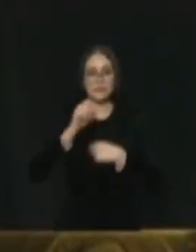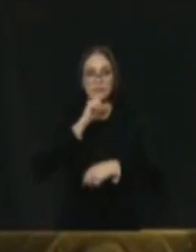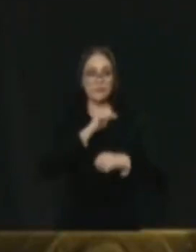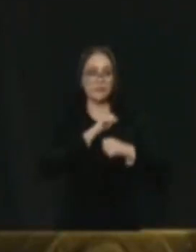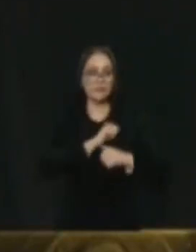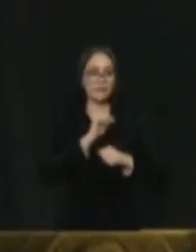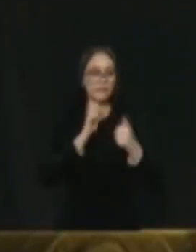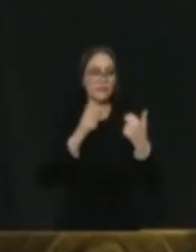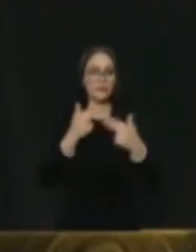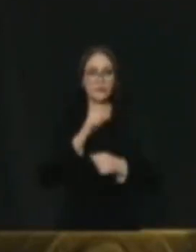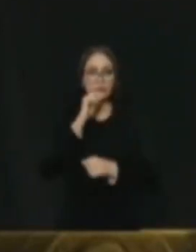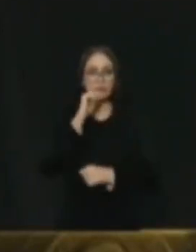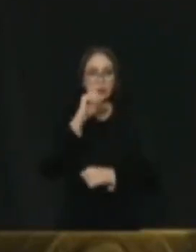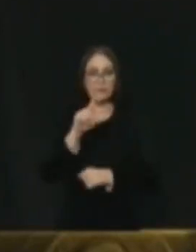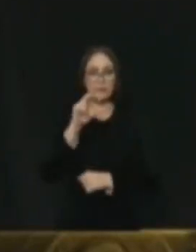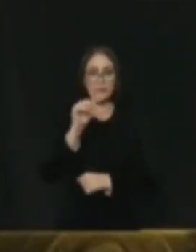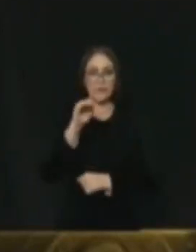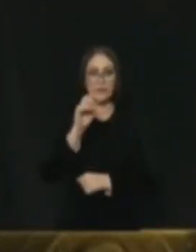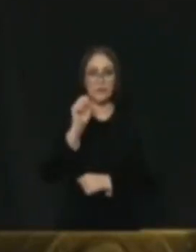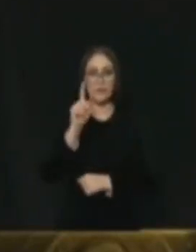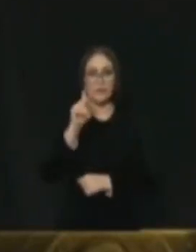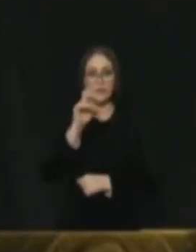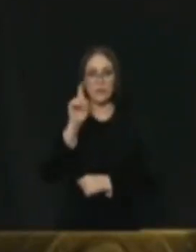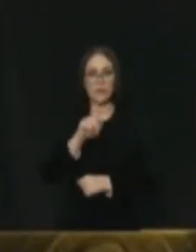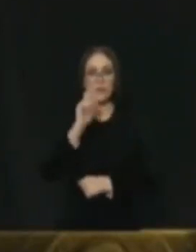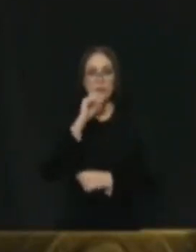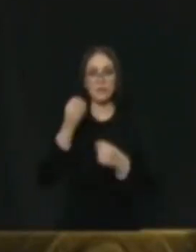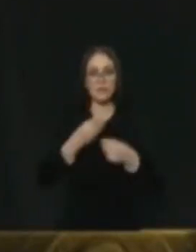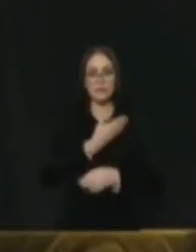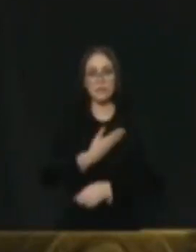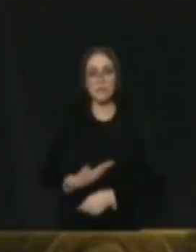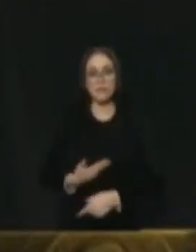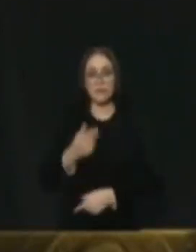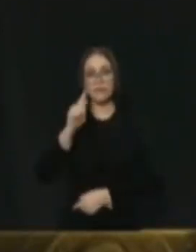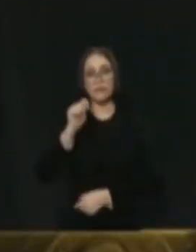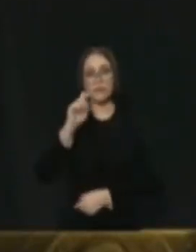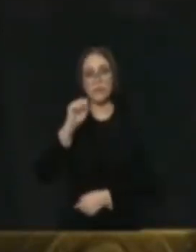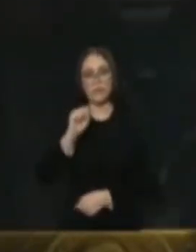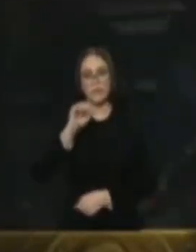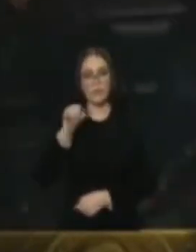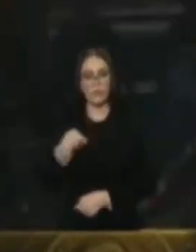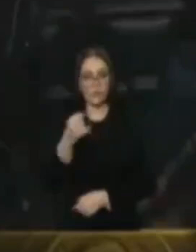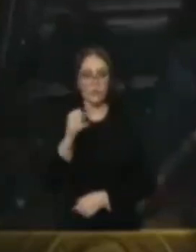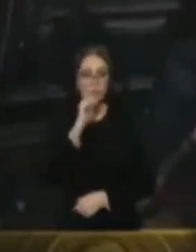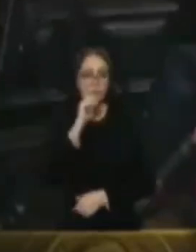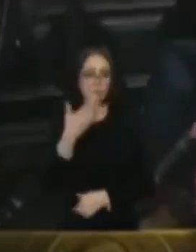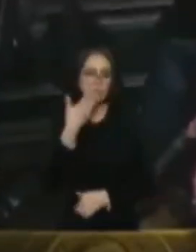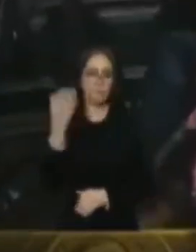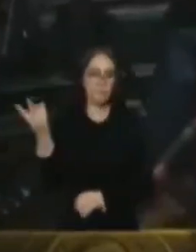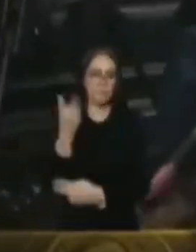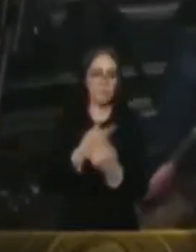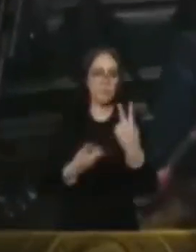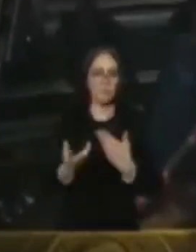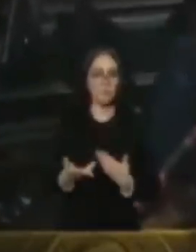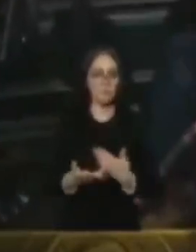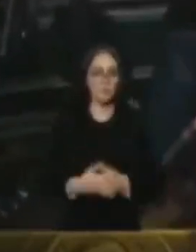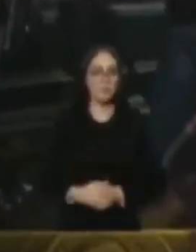magistrado Guillermo Ramos Pérez, presidente del Tribunal Superior de Justicia, bienvenido.